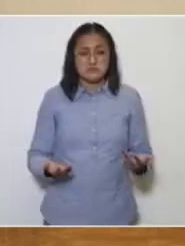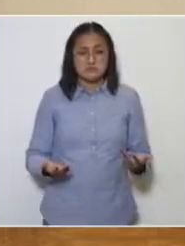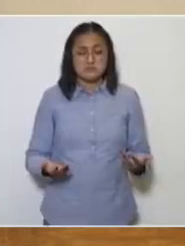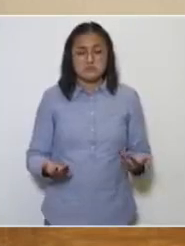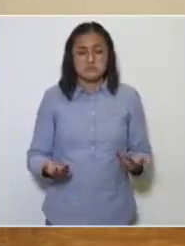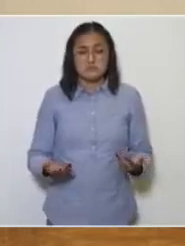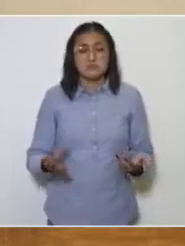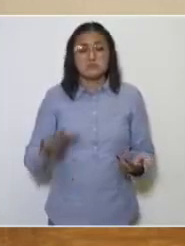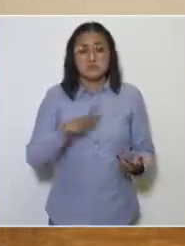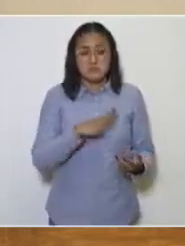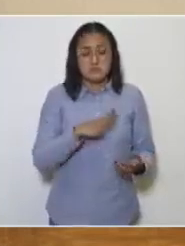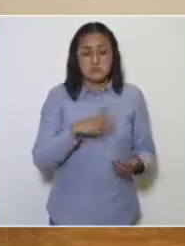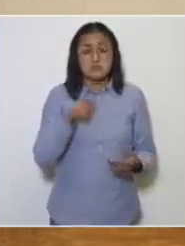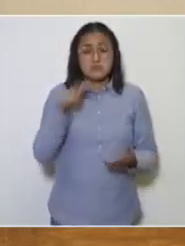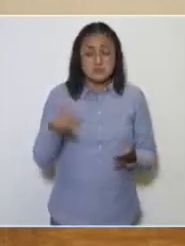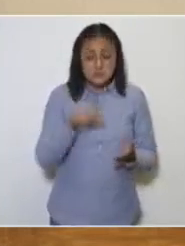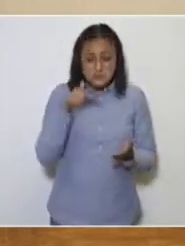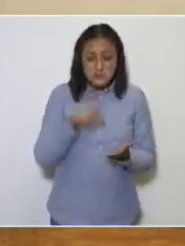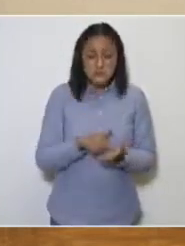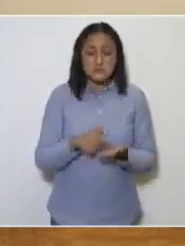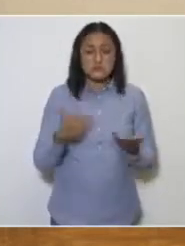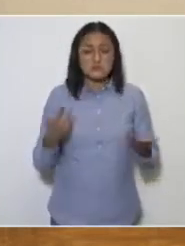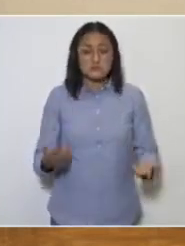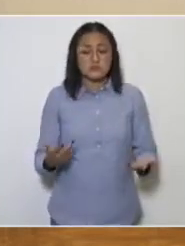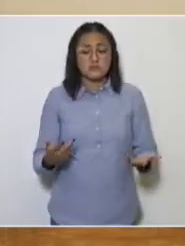que existan zonas